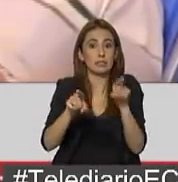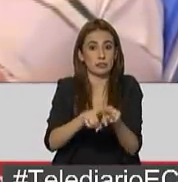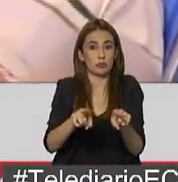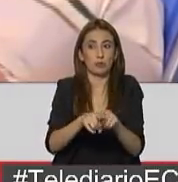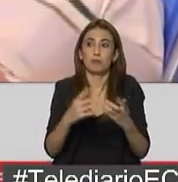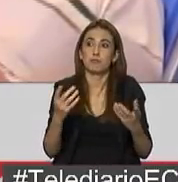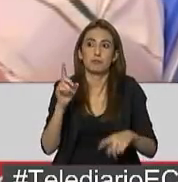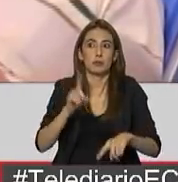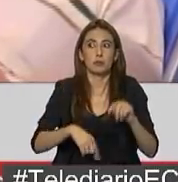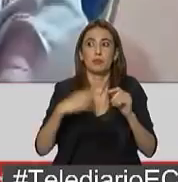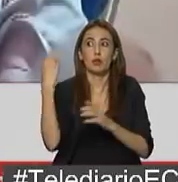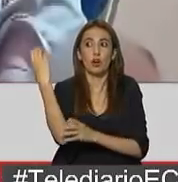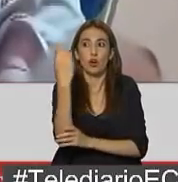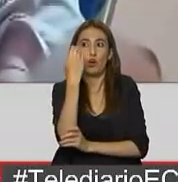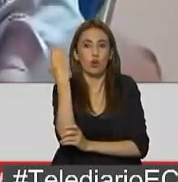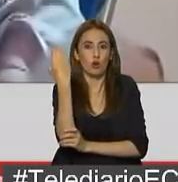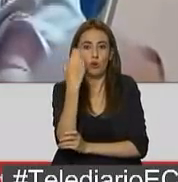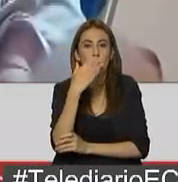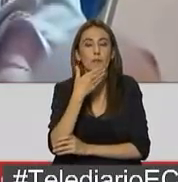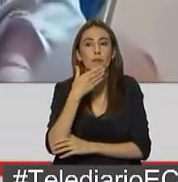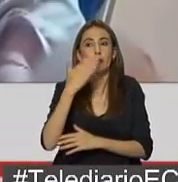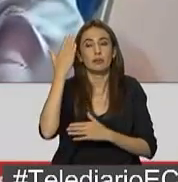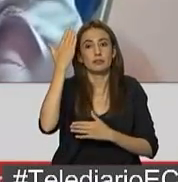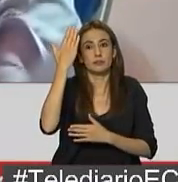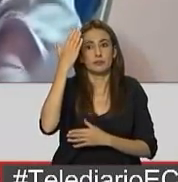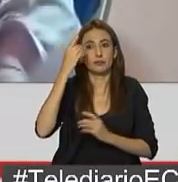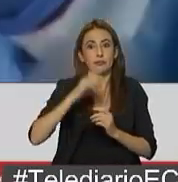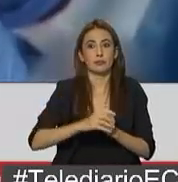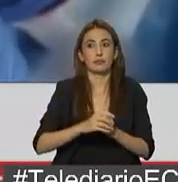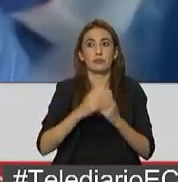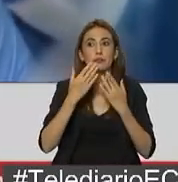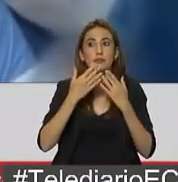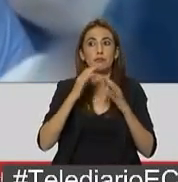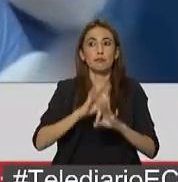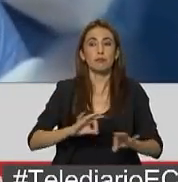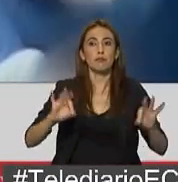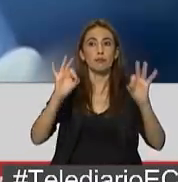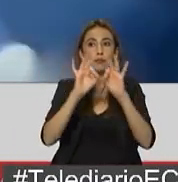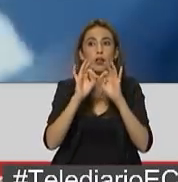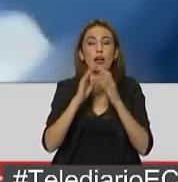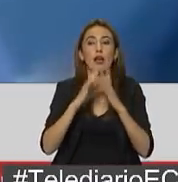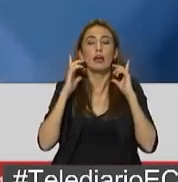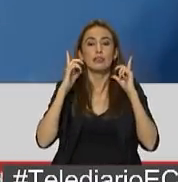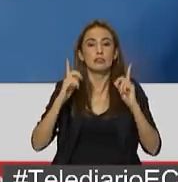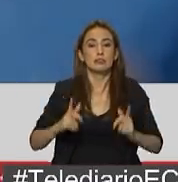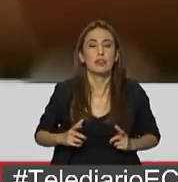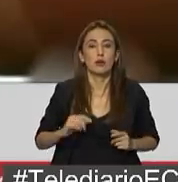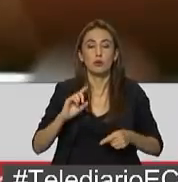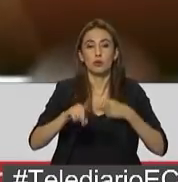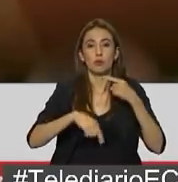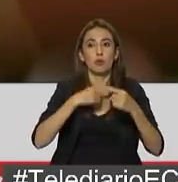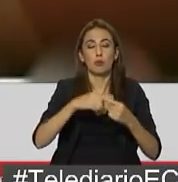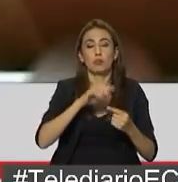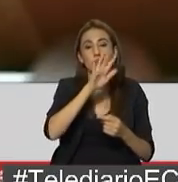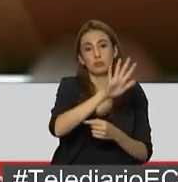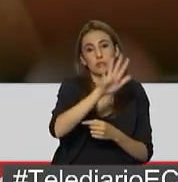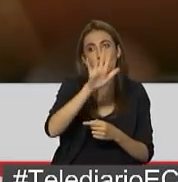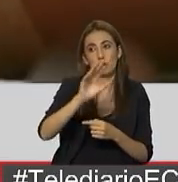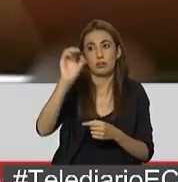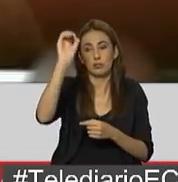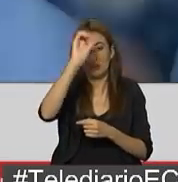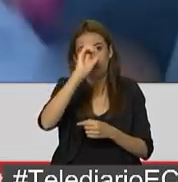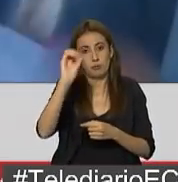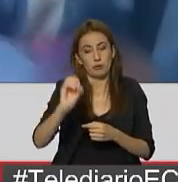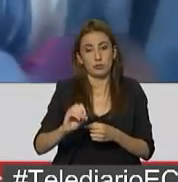la capital colombiana, la alcaldesa Claudia López decretó la alerta naranja en el sistema de salud, tras superar el 55% de su